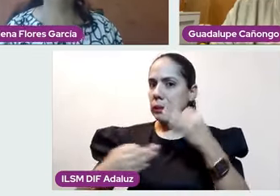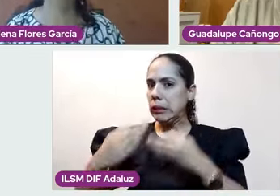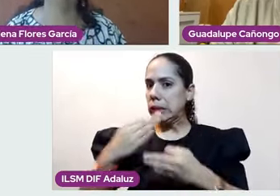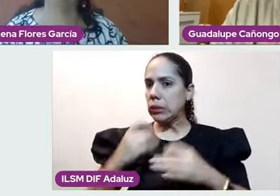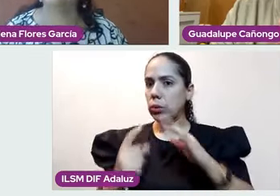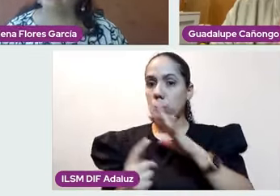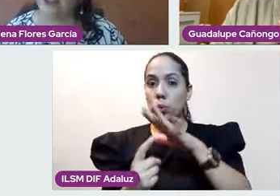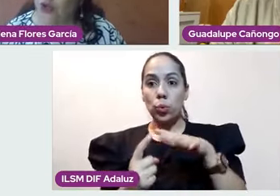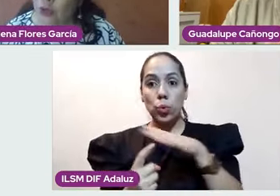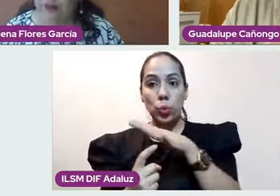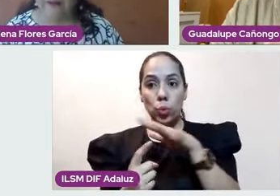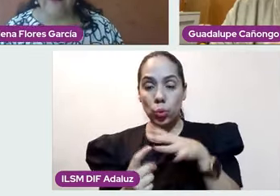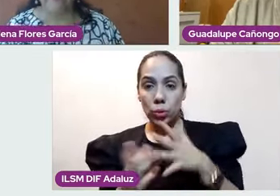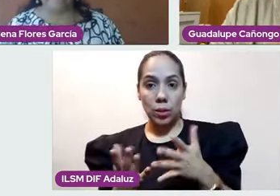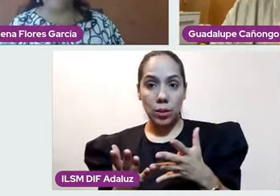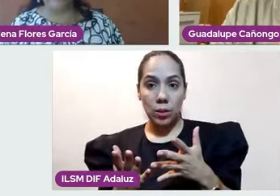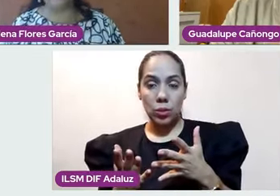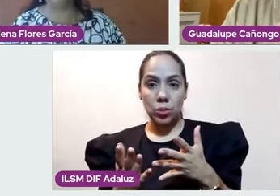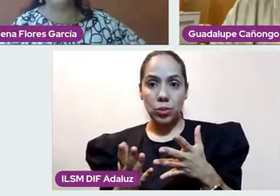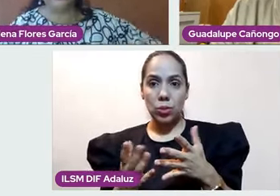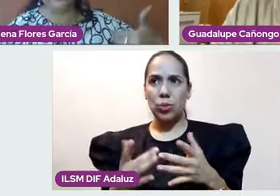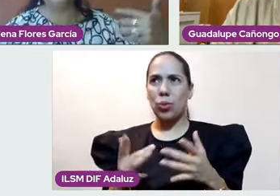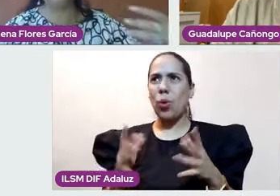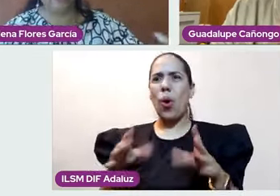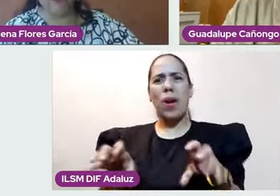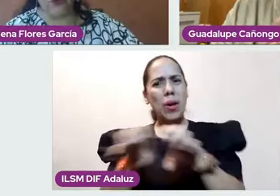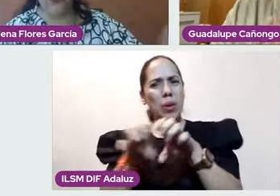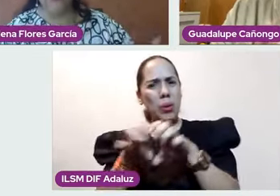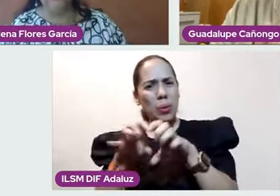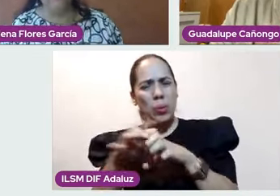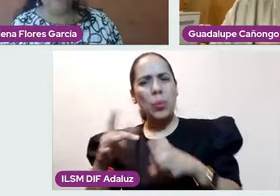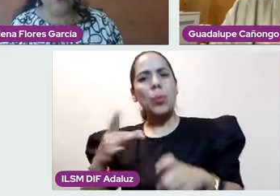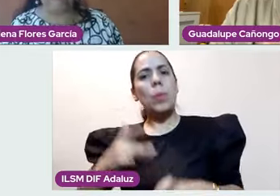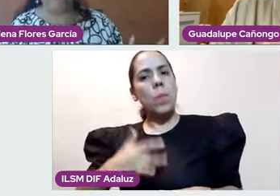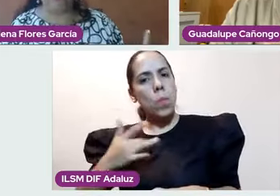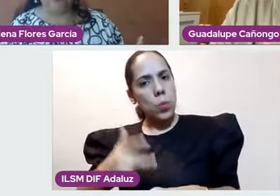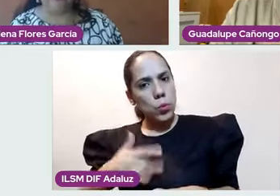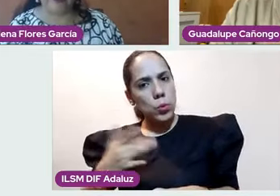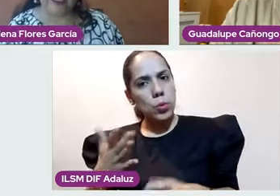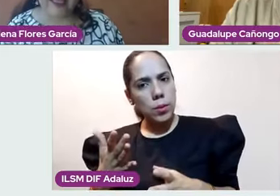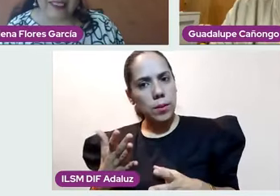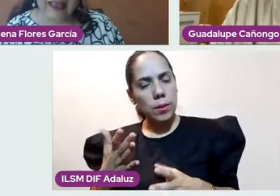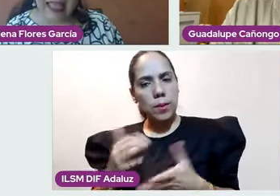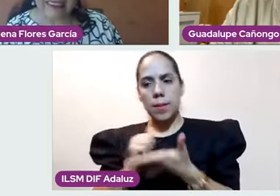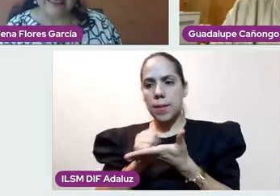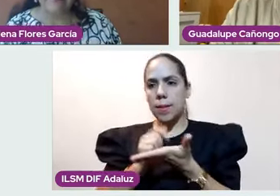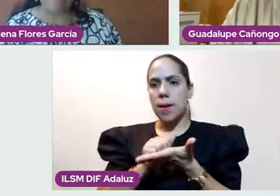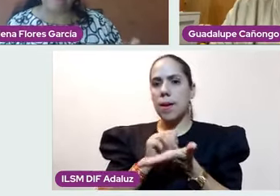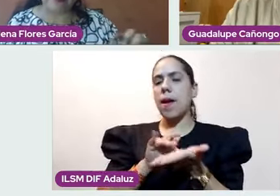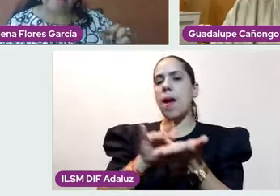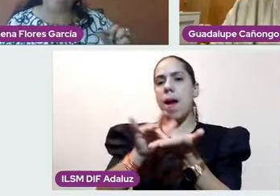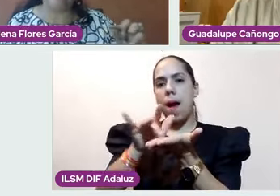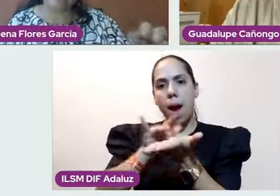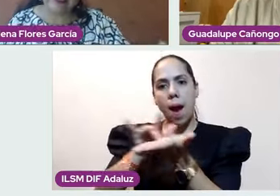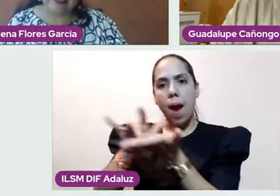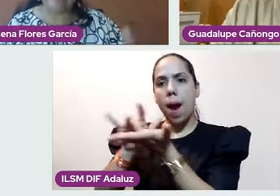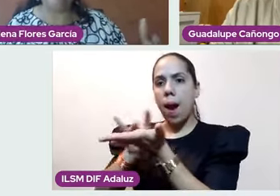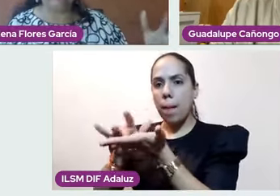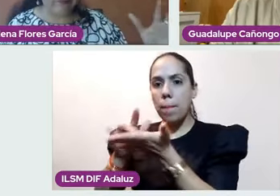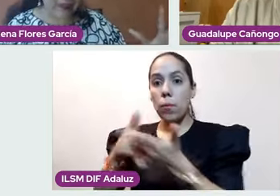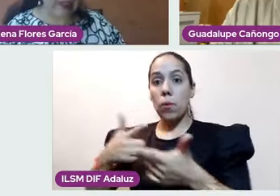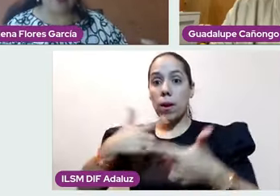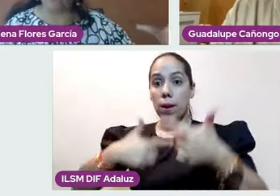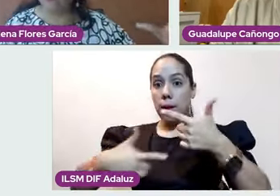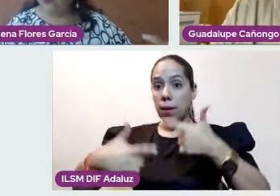la sensibilización de quienes estamos una o dos décadas detrás para poder